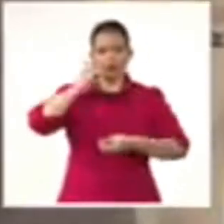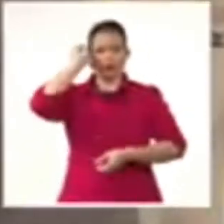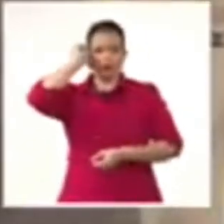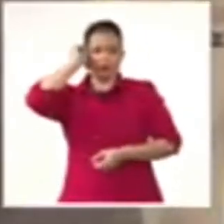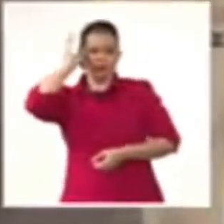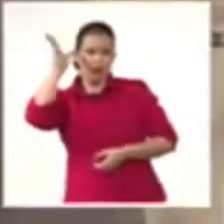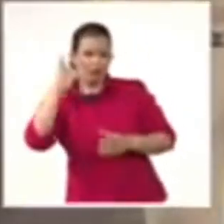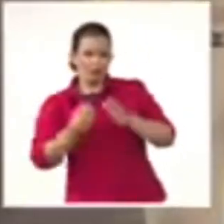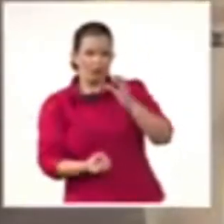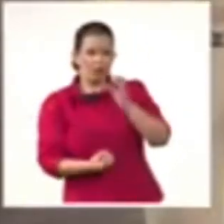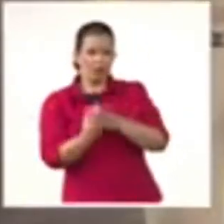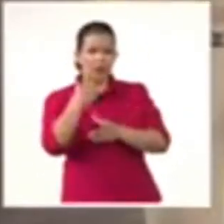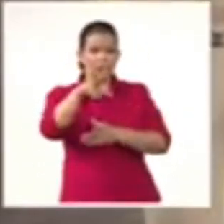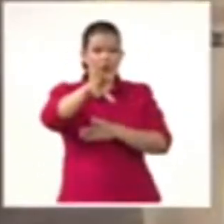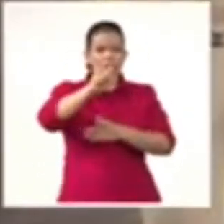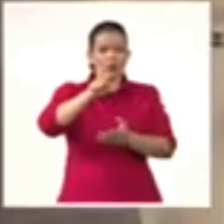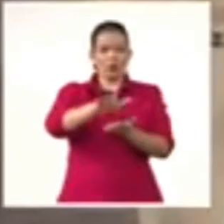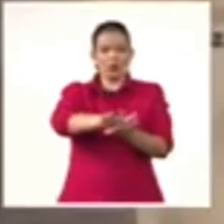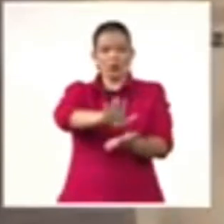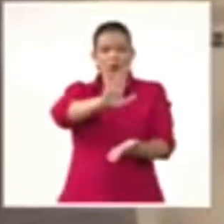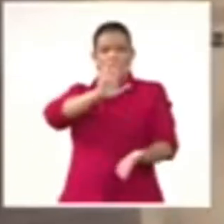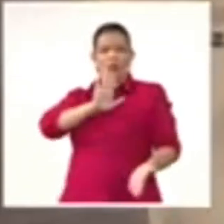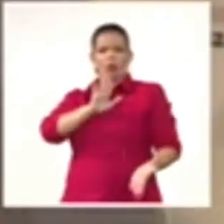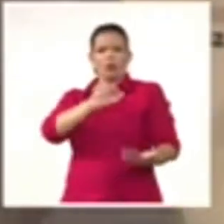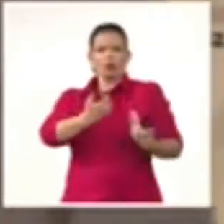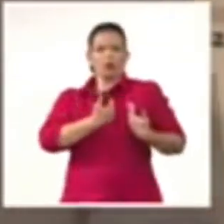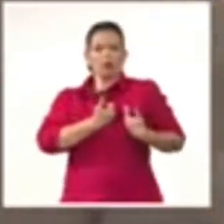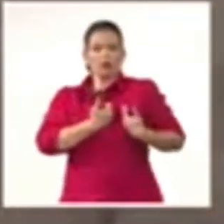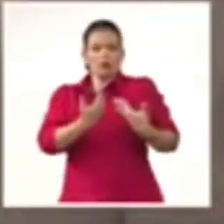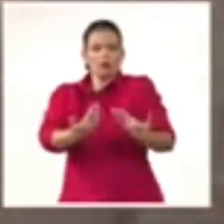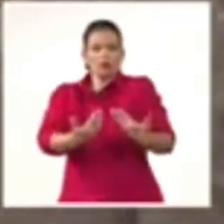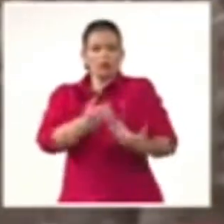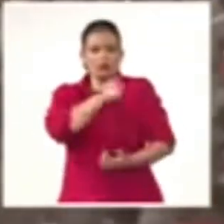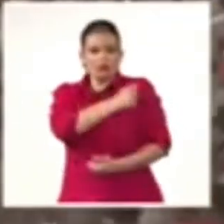compromiso, ideales y pasión revolucionaria.